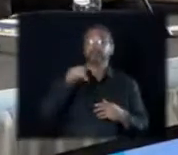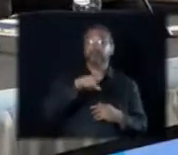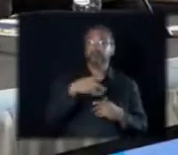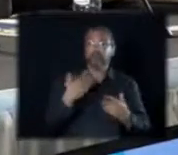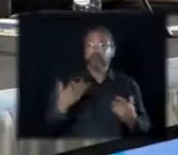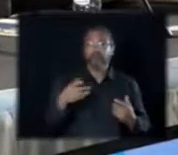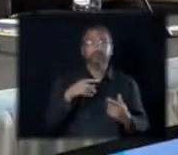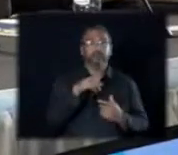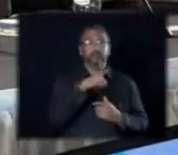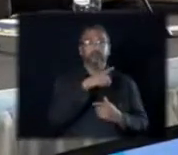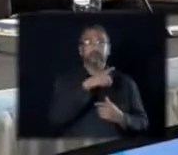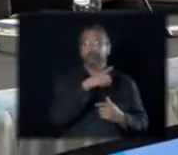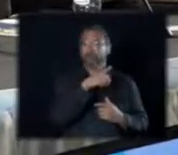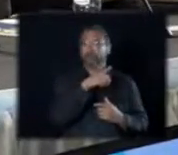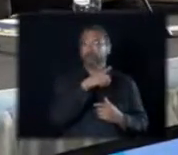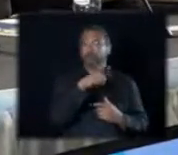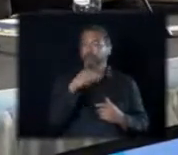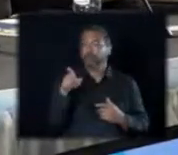Bienvenidos.